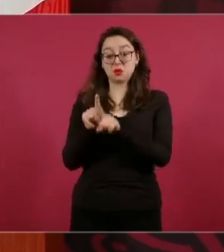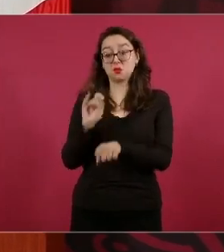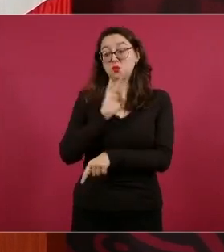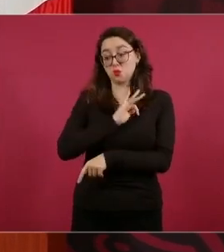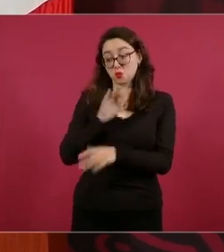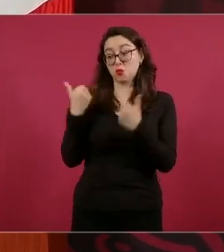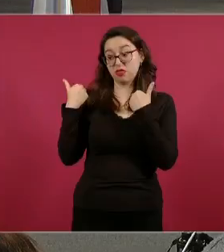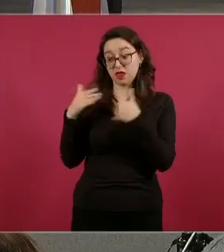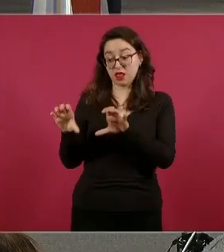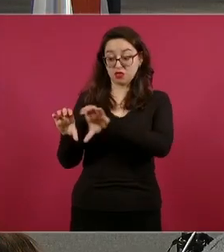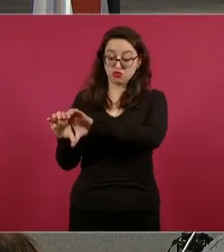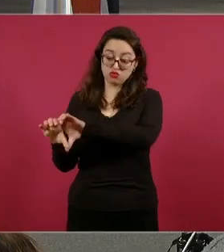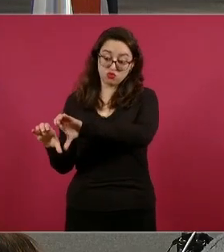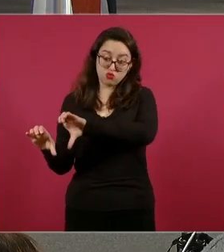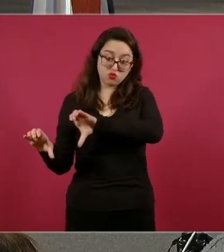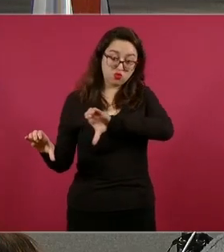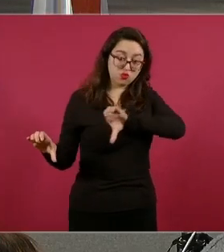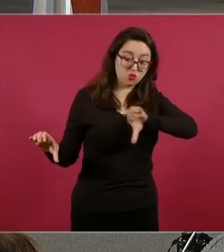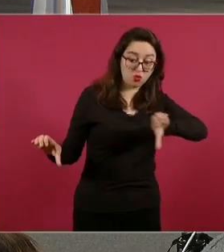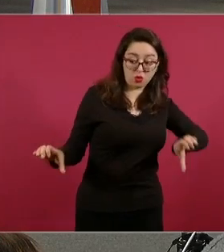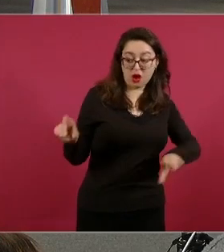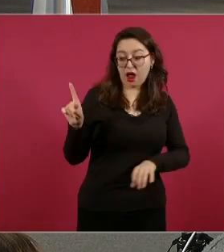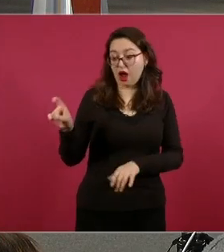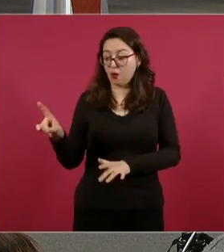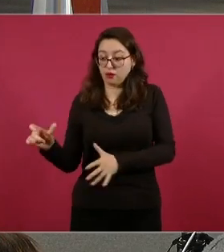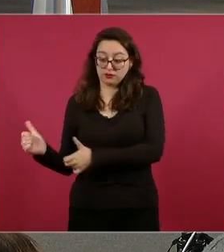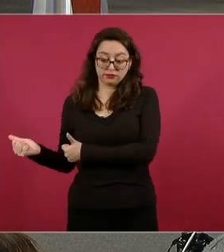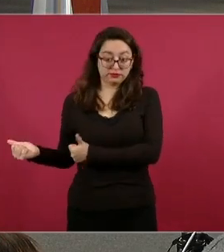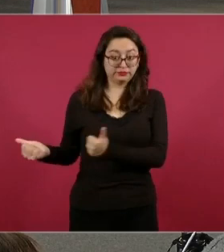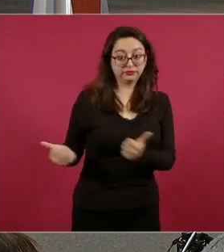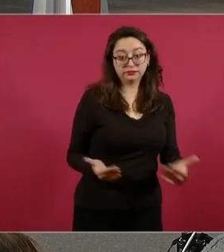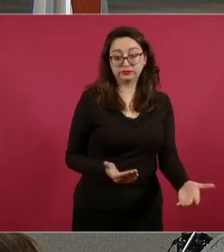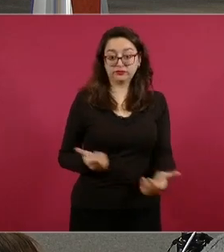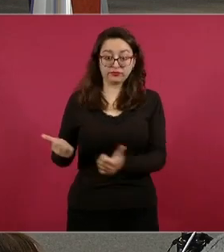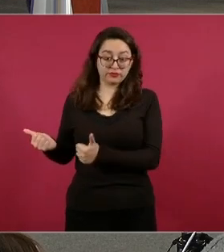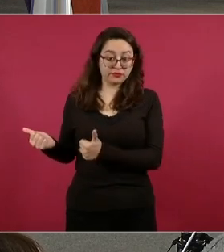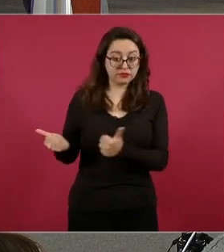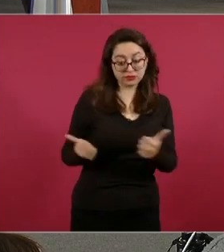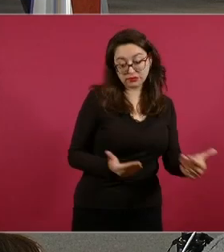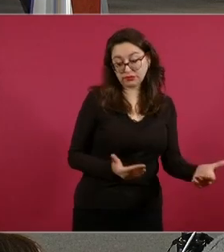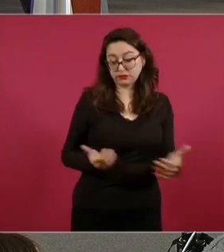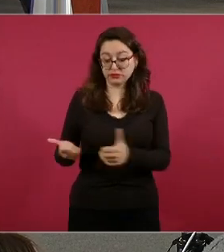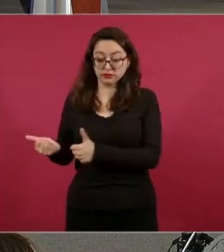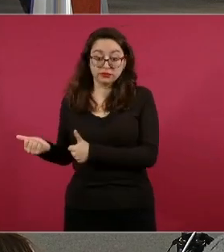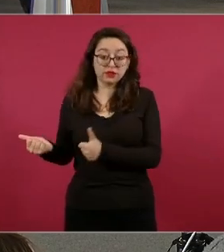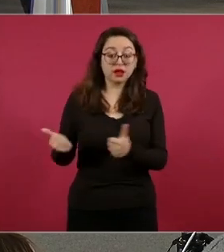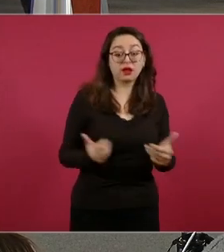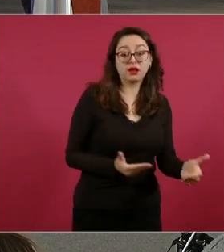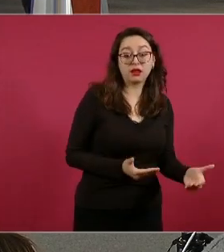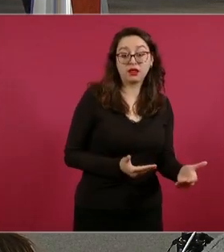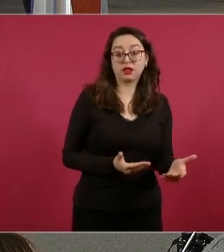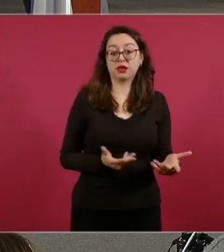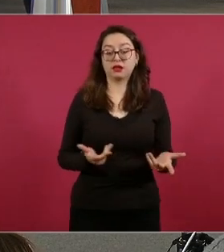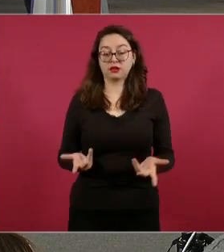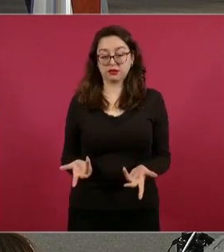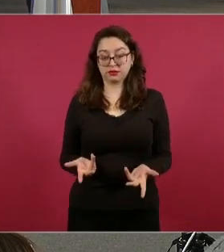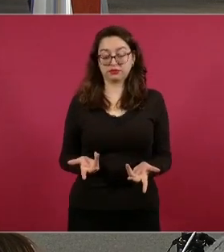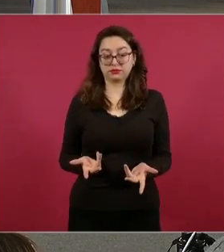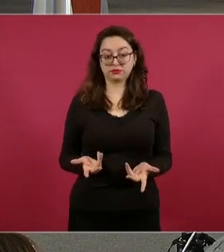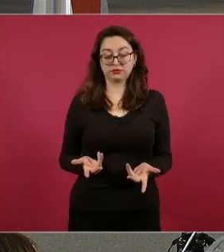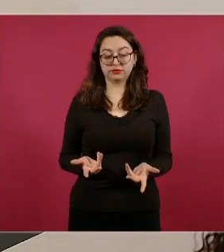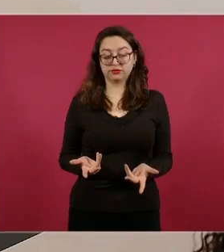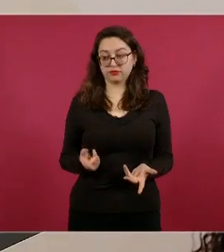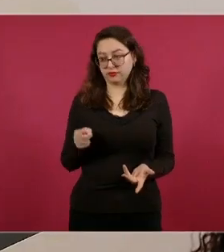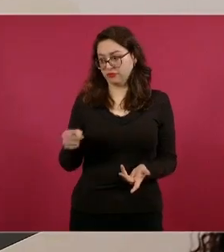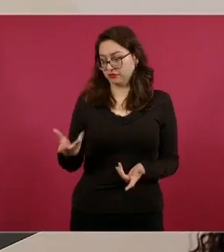Tabasco, del Grijalva, de los Usumacinta, del González, en el caso